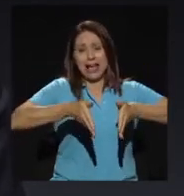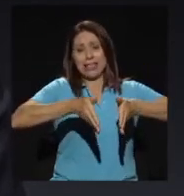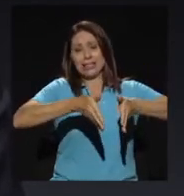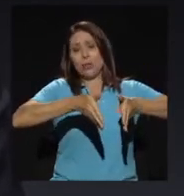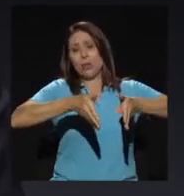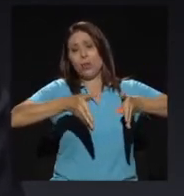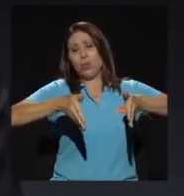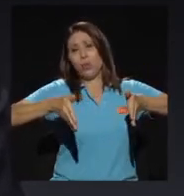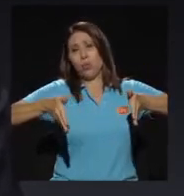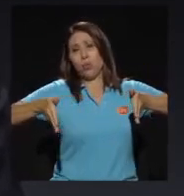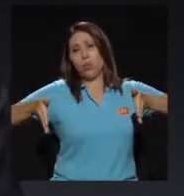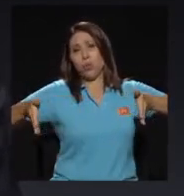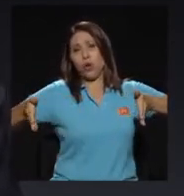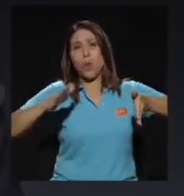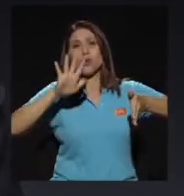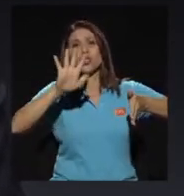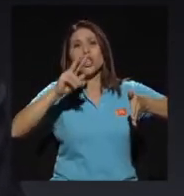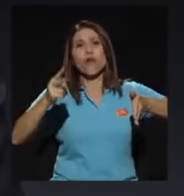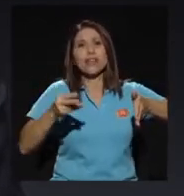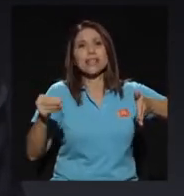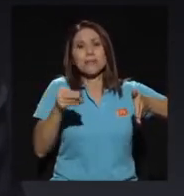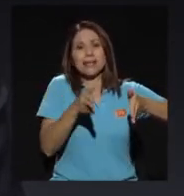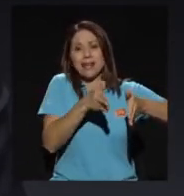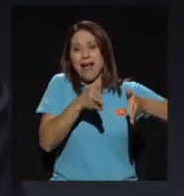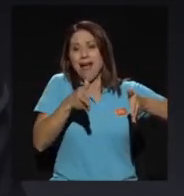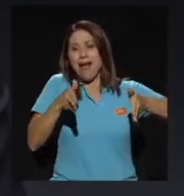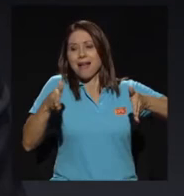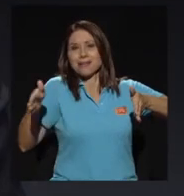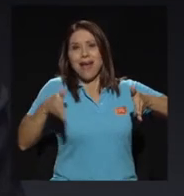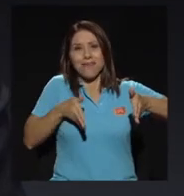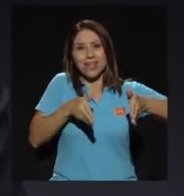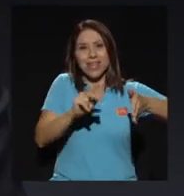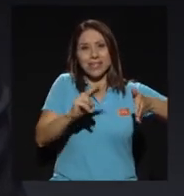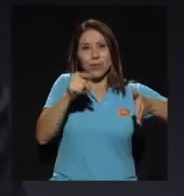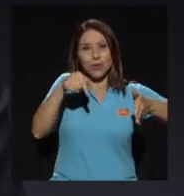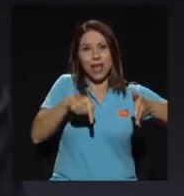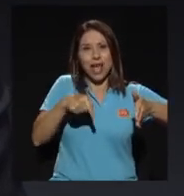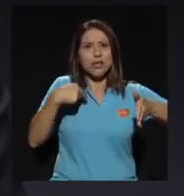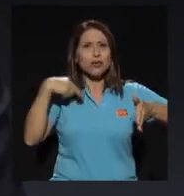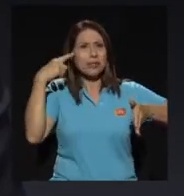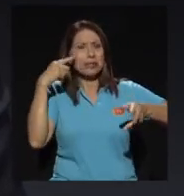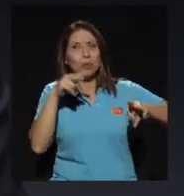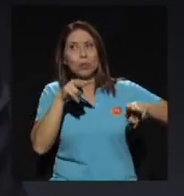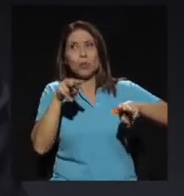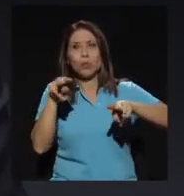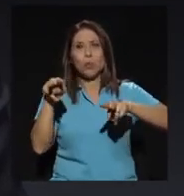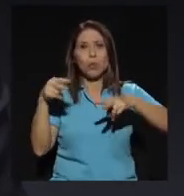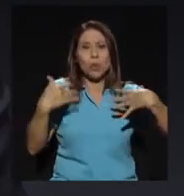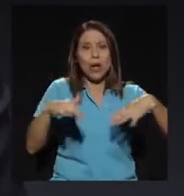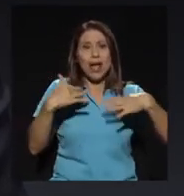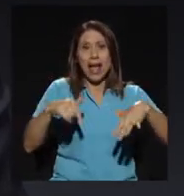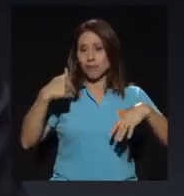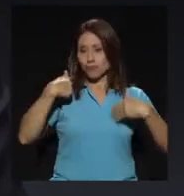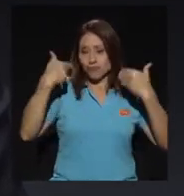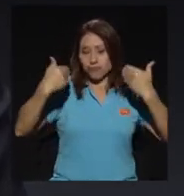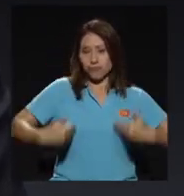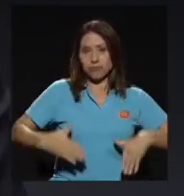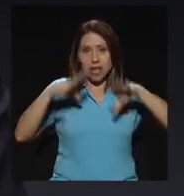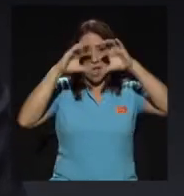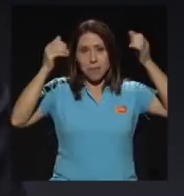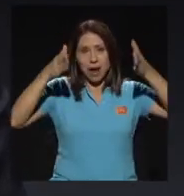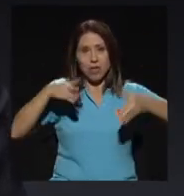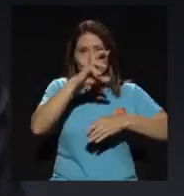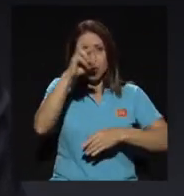ponerlo en perspectiva ahí y si yo bueno aquí viene un embajador de costa rica con una labor enorme que es